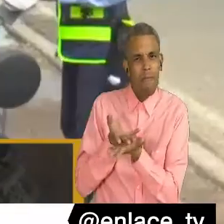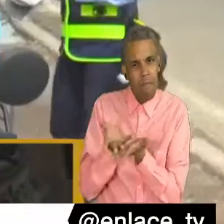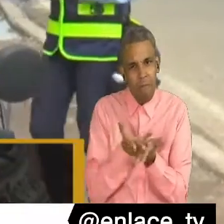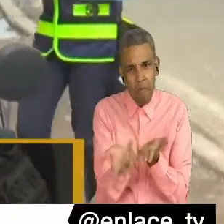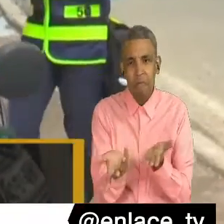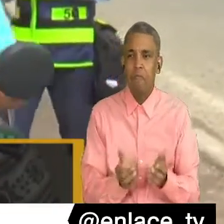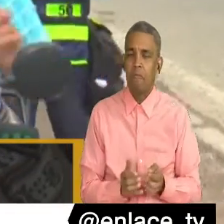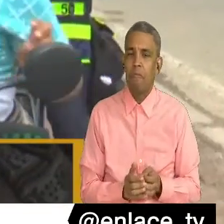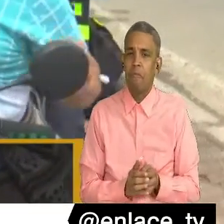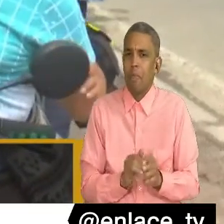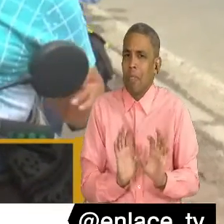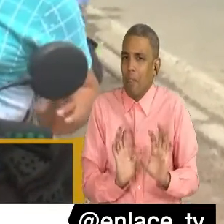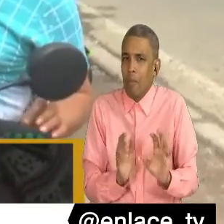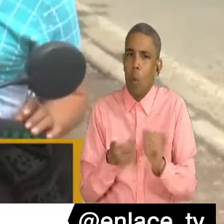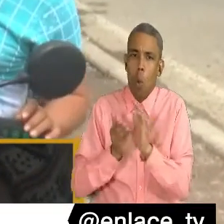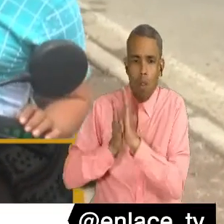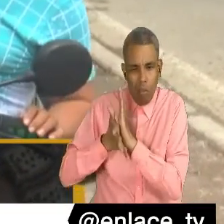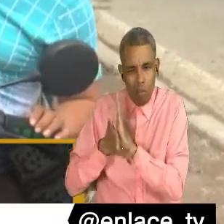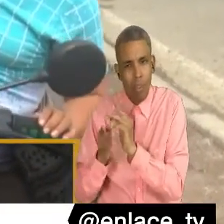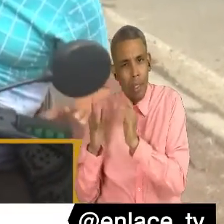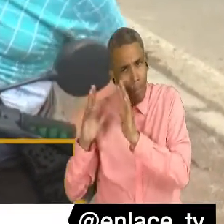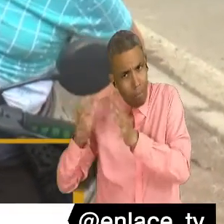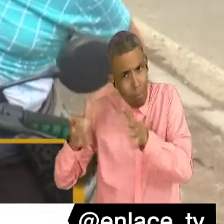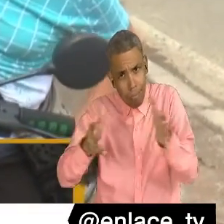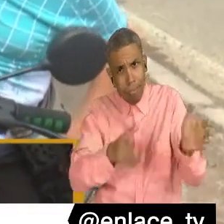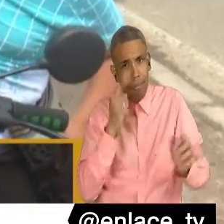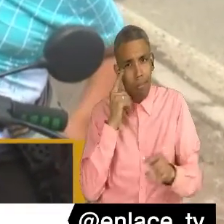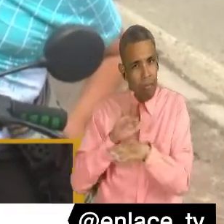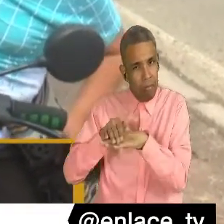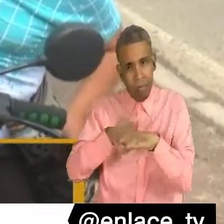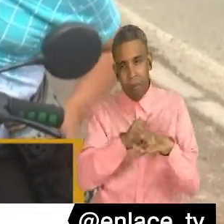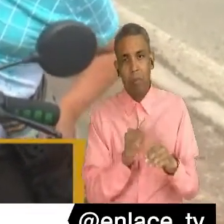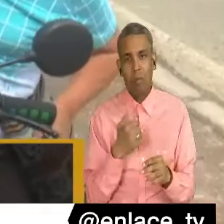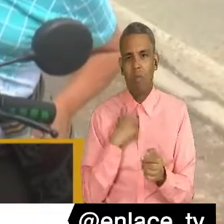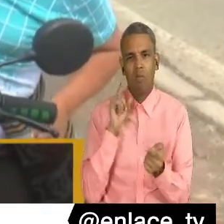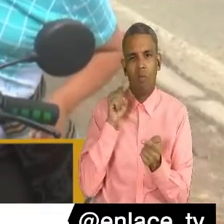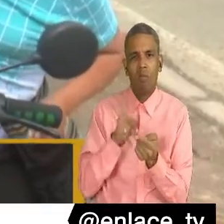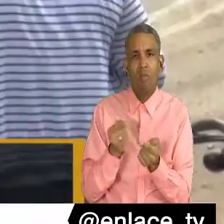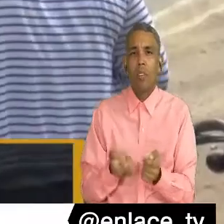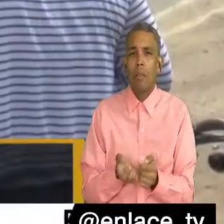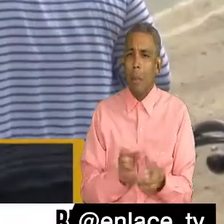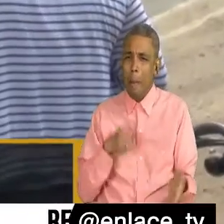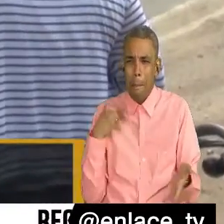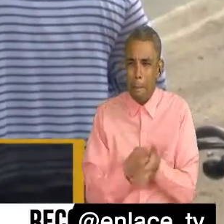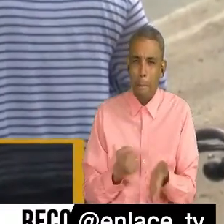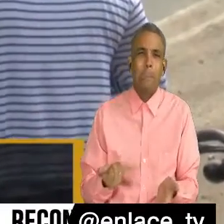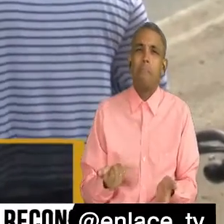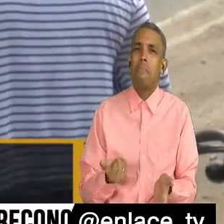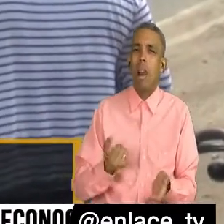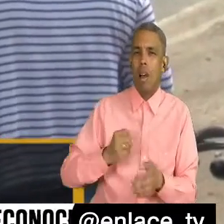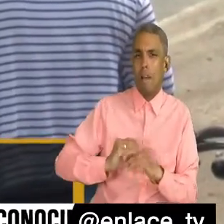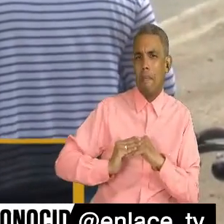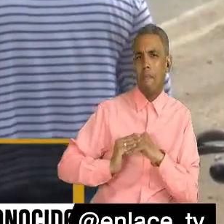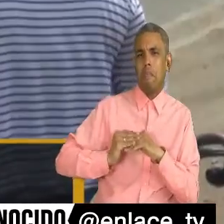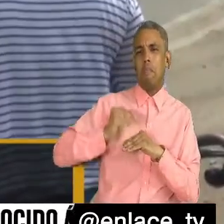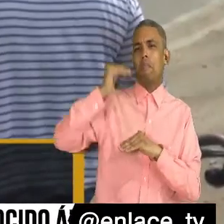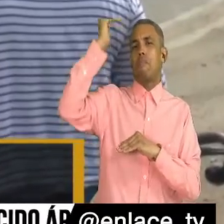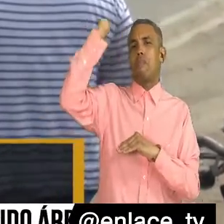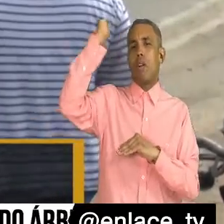actividades lúdicas, culturales y preventivas, todo encaminado a la prevención y la seguridad vial, con único propósito